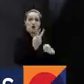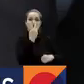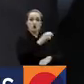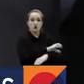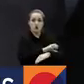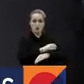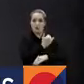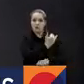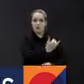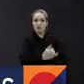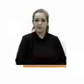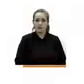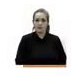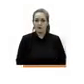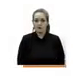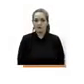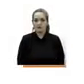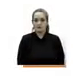computadores.